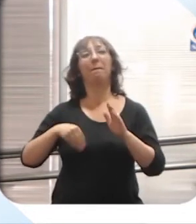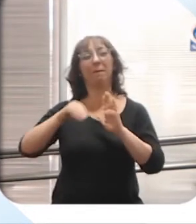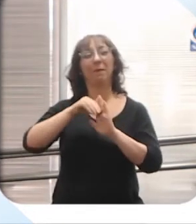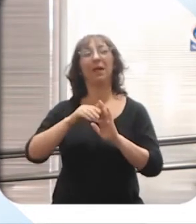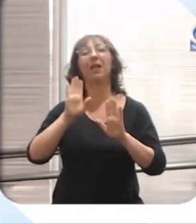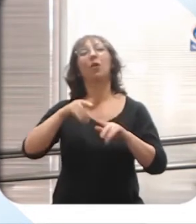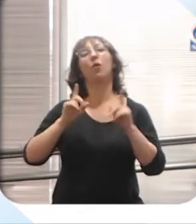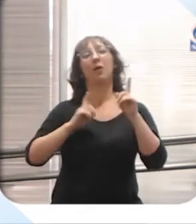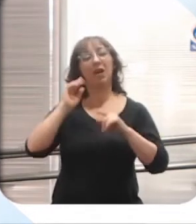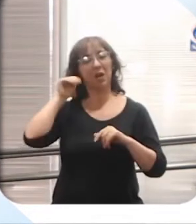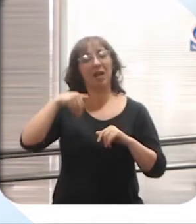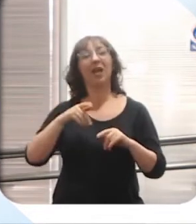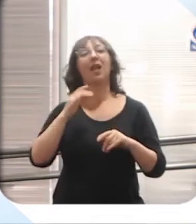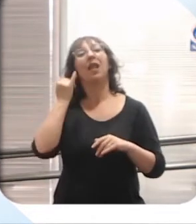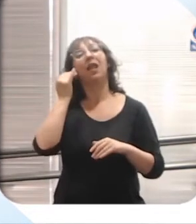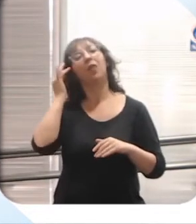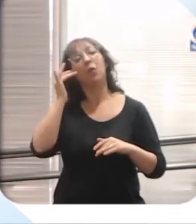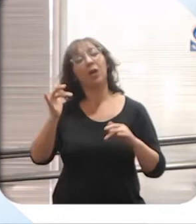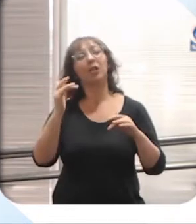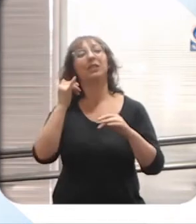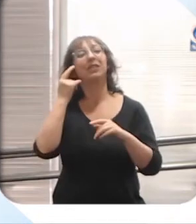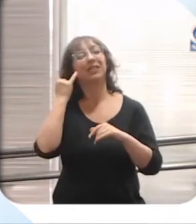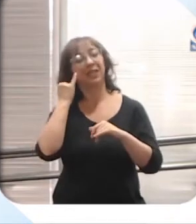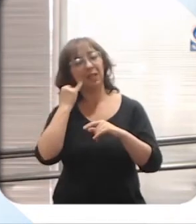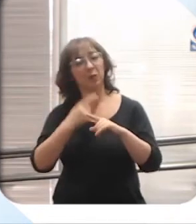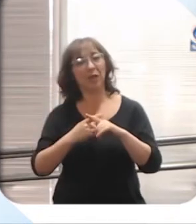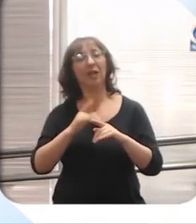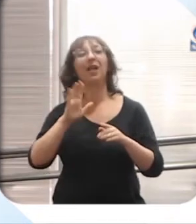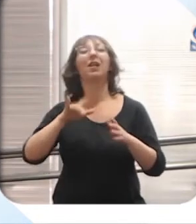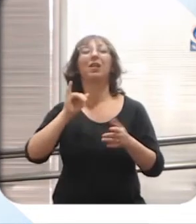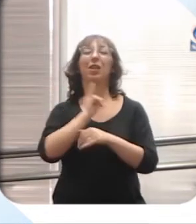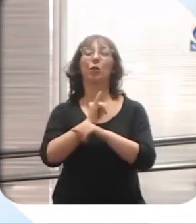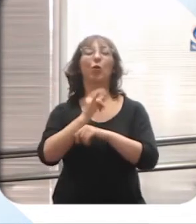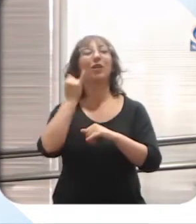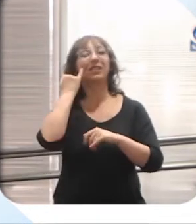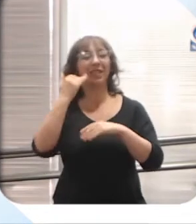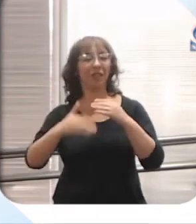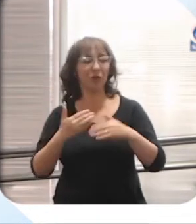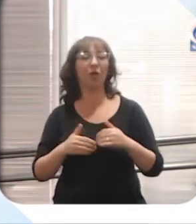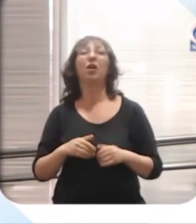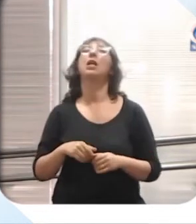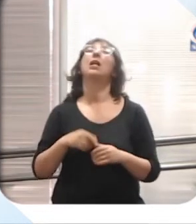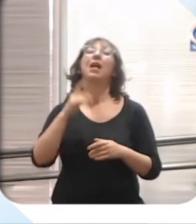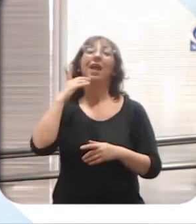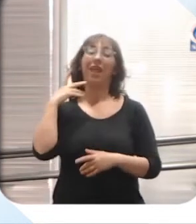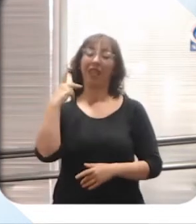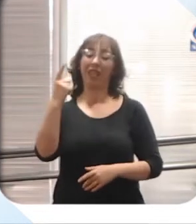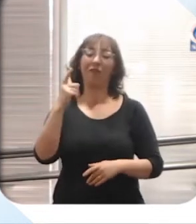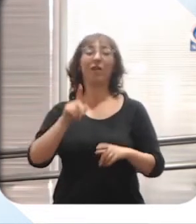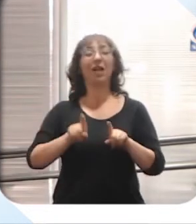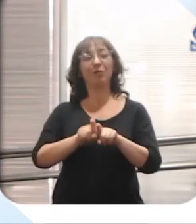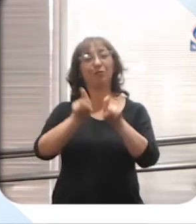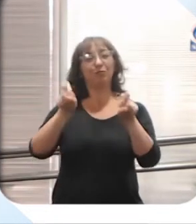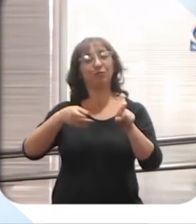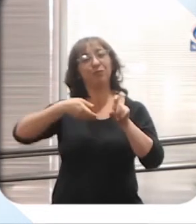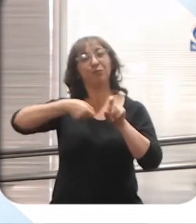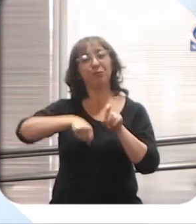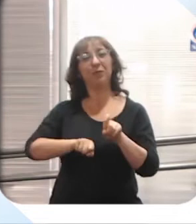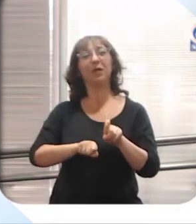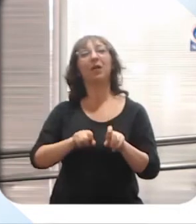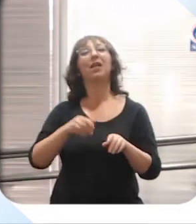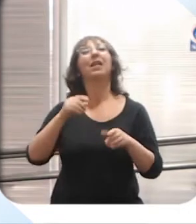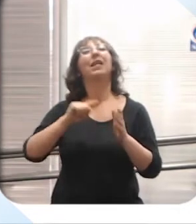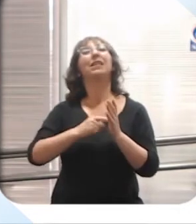Universidad de la República, educadora sexual en el Instituto de Formación Sexológica, jefa asistencial del Departamento Obstétrico